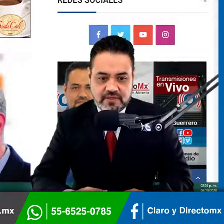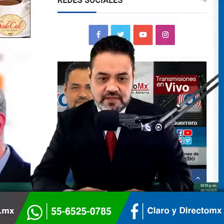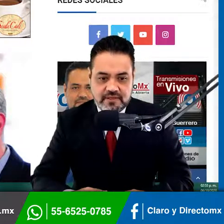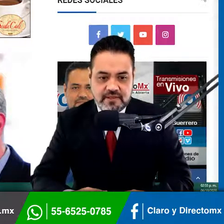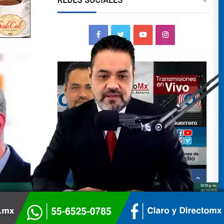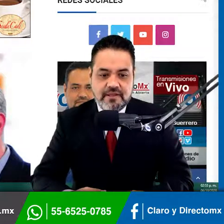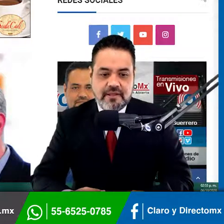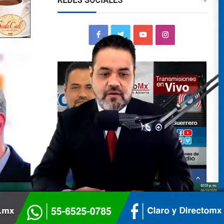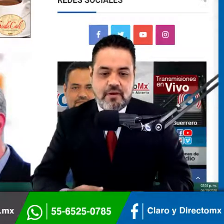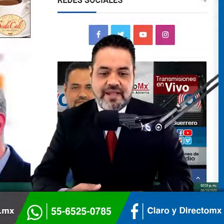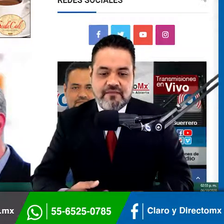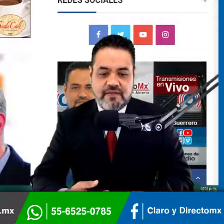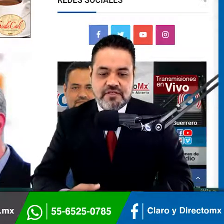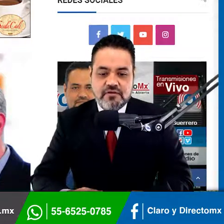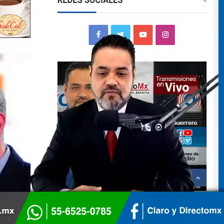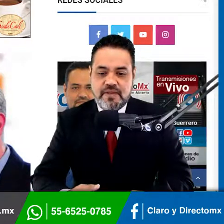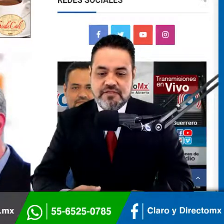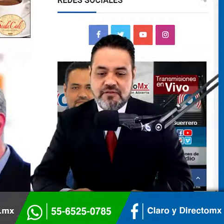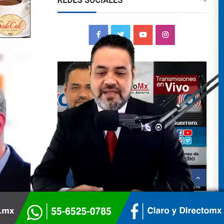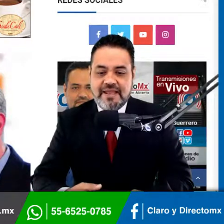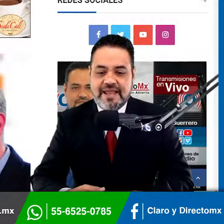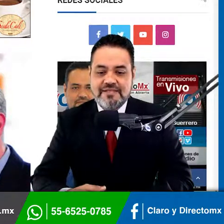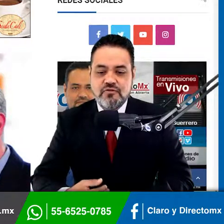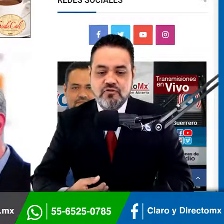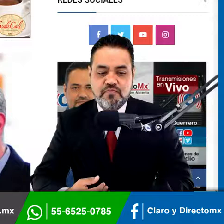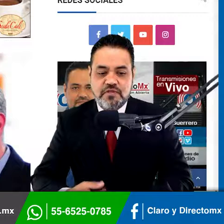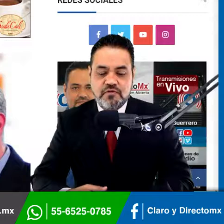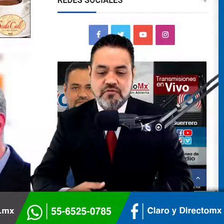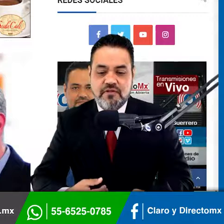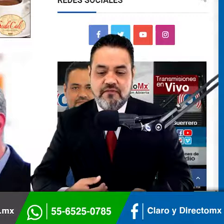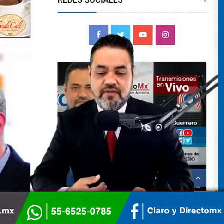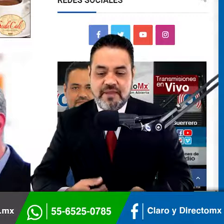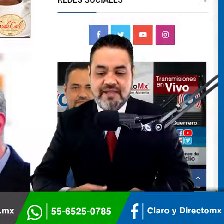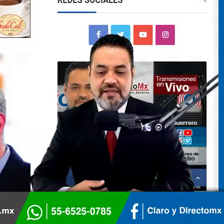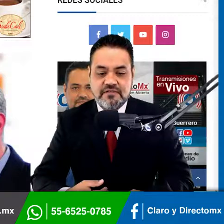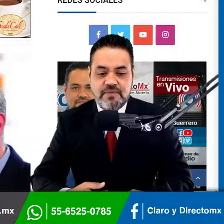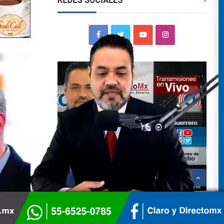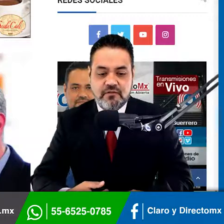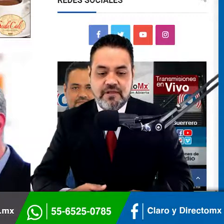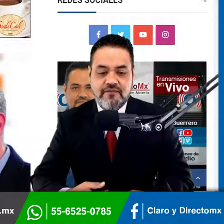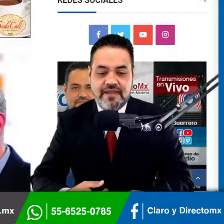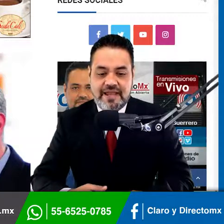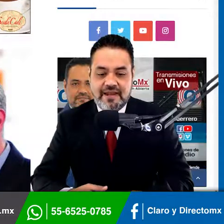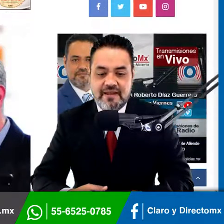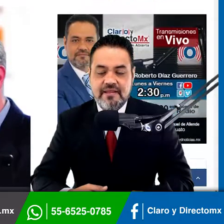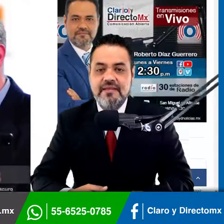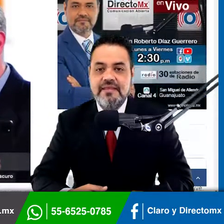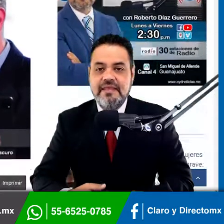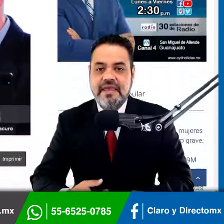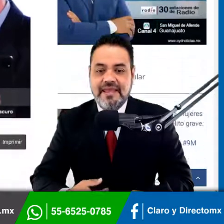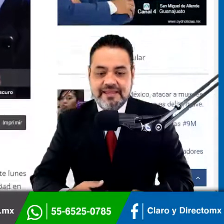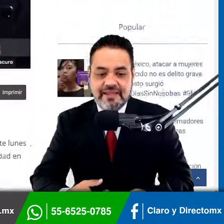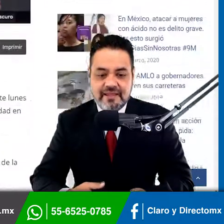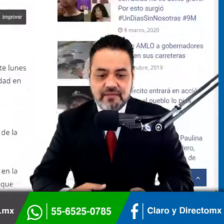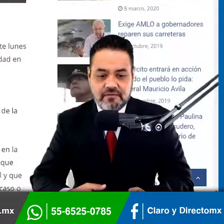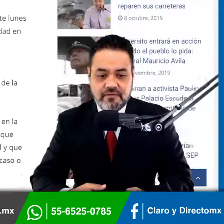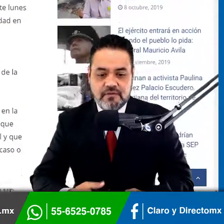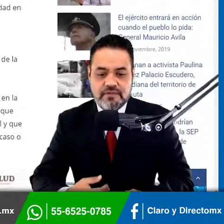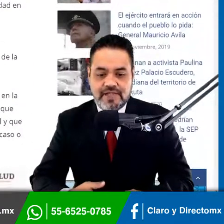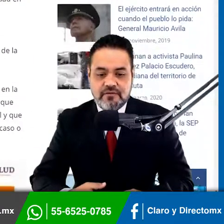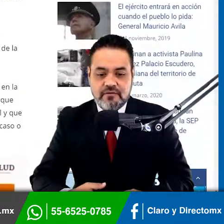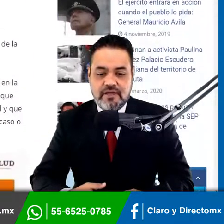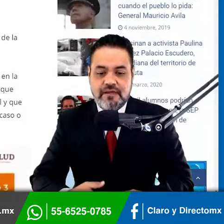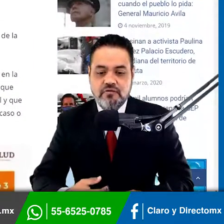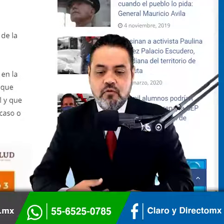persona con la definición operacional de caso sospechoso de enfermedad respiratoria viral y que haya tenido